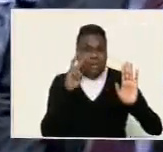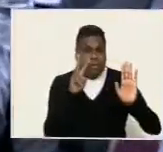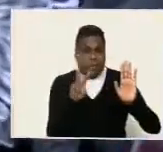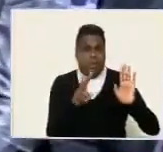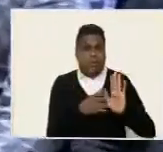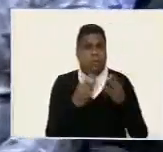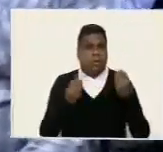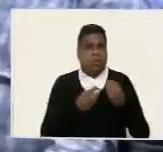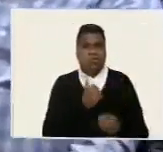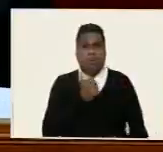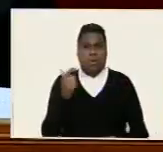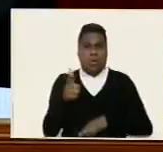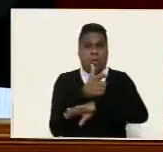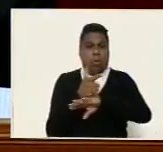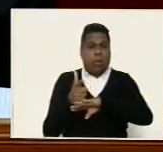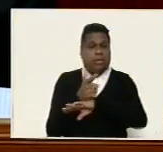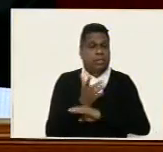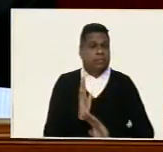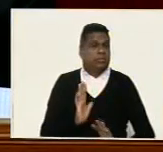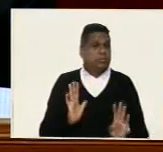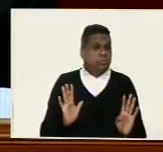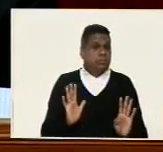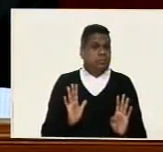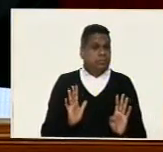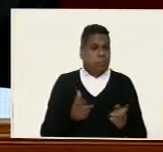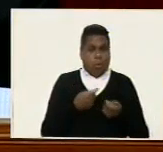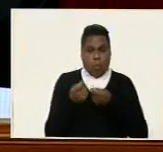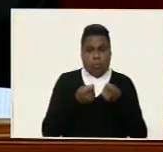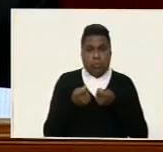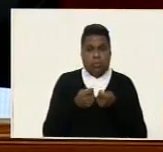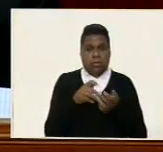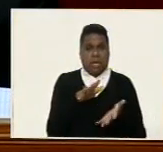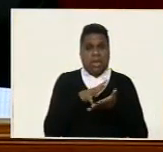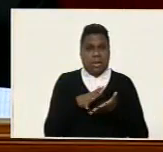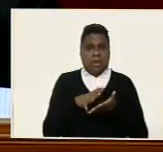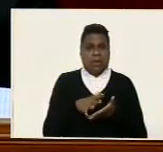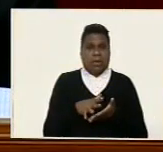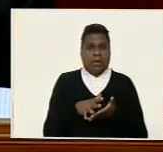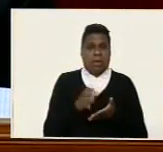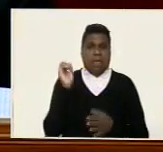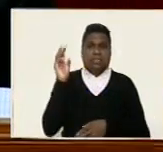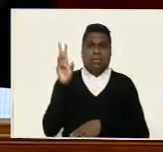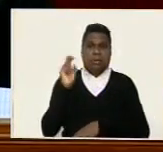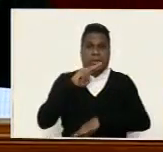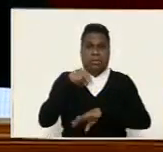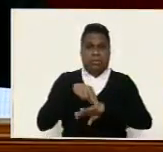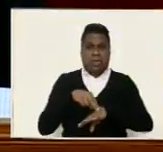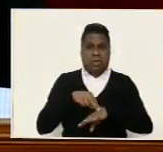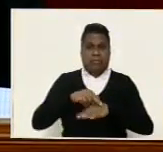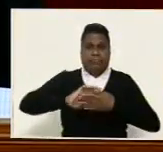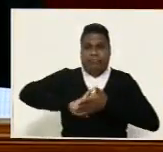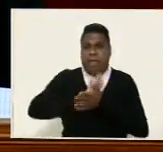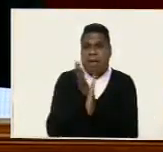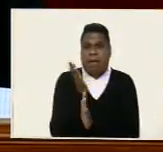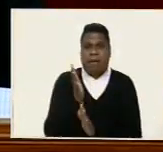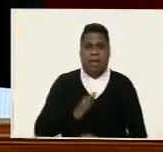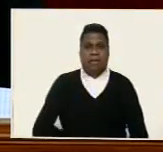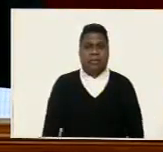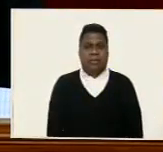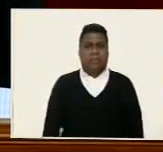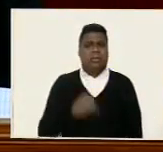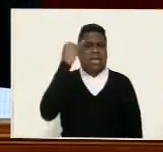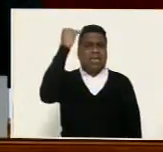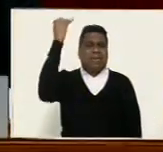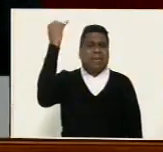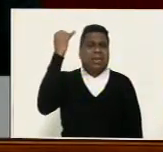¿Cómo son ellos gobernando? Ganaron la Asamblea Nacional de aquí de Venezuela y la destrozaron. Imagínenlo gobernando